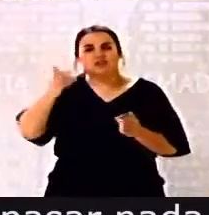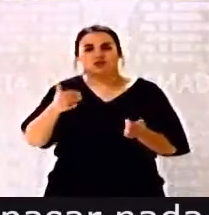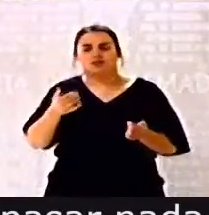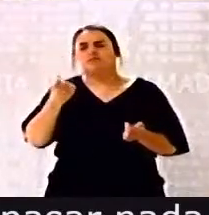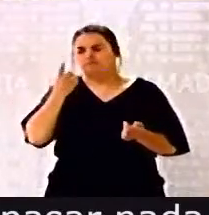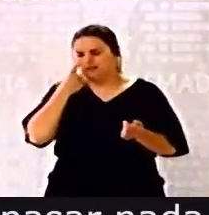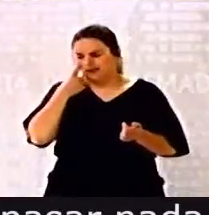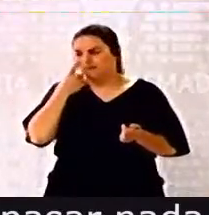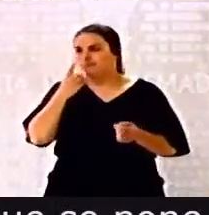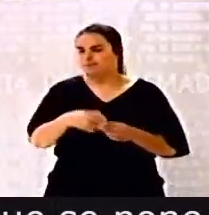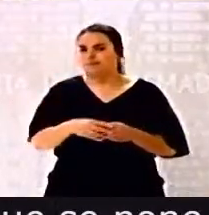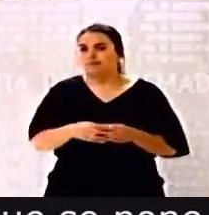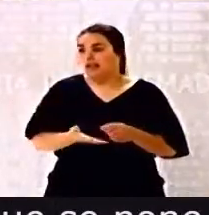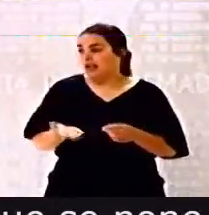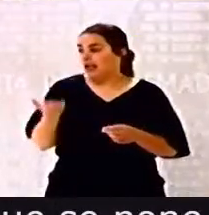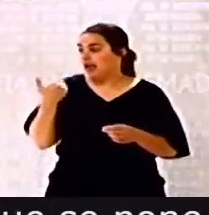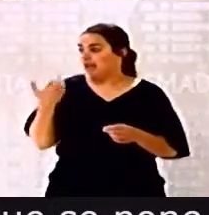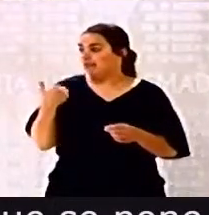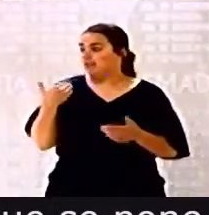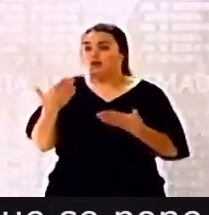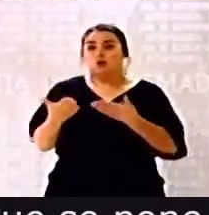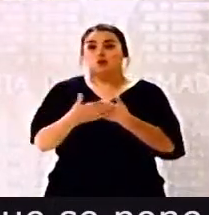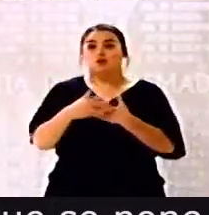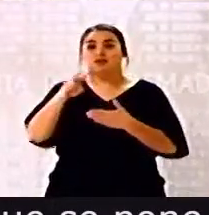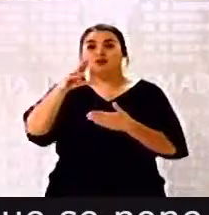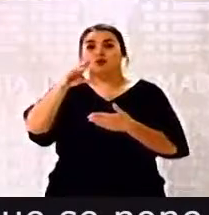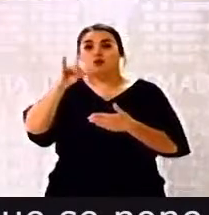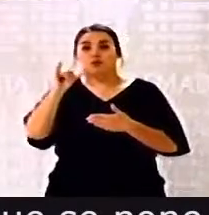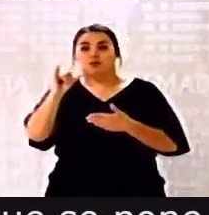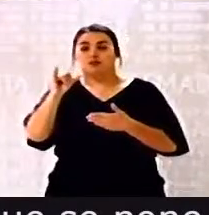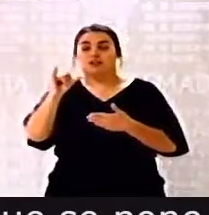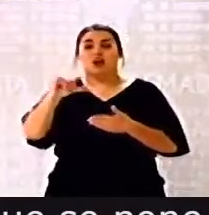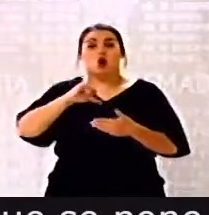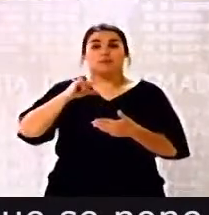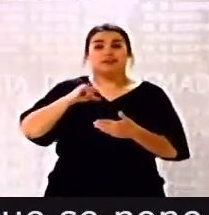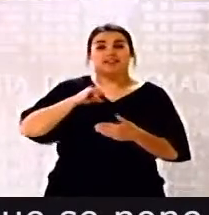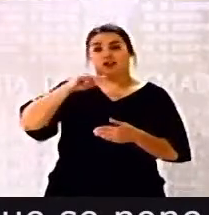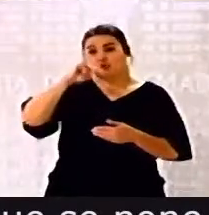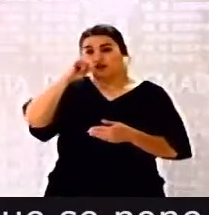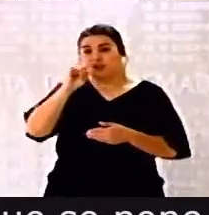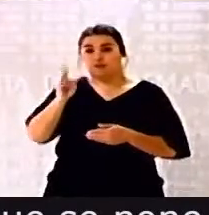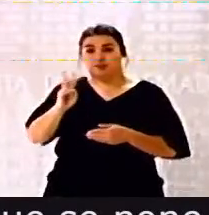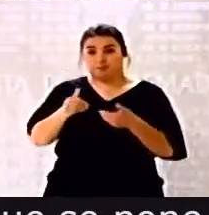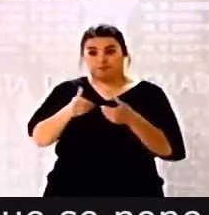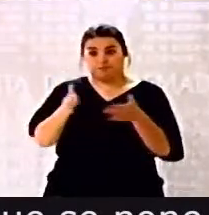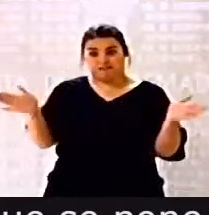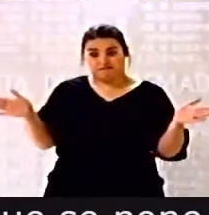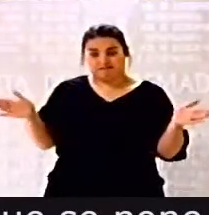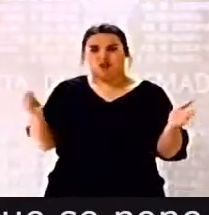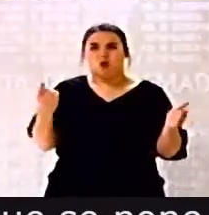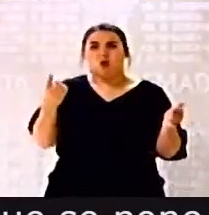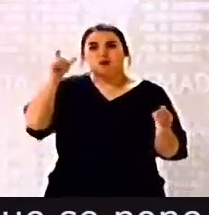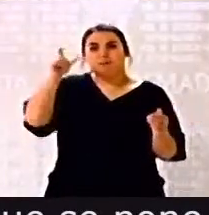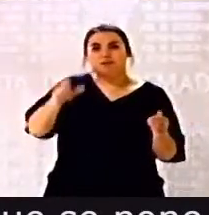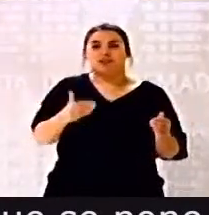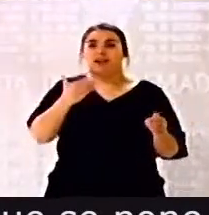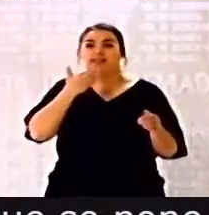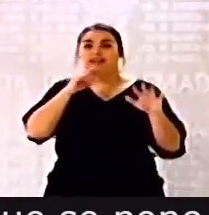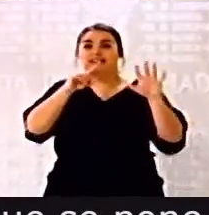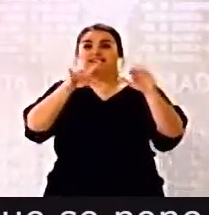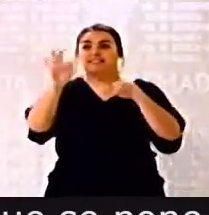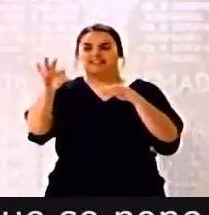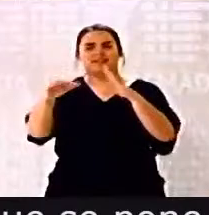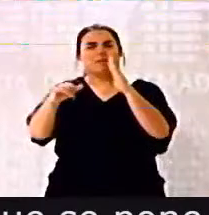Miren, cuando ayer se abrían las puertas de la UCI del Hospital de Don Benito Villanueva y una persona de más de 60